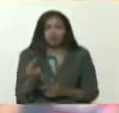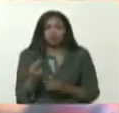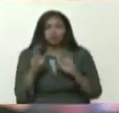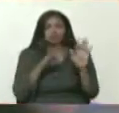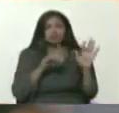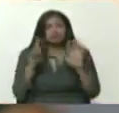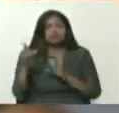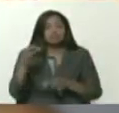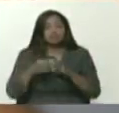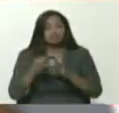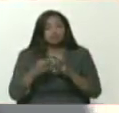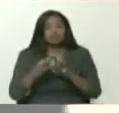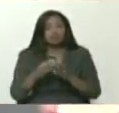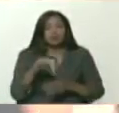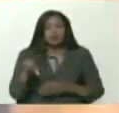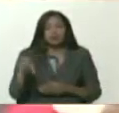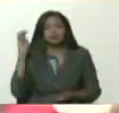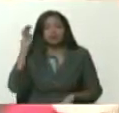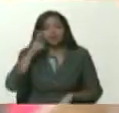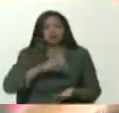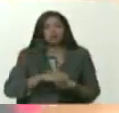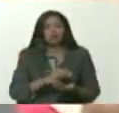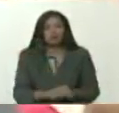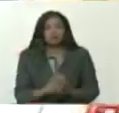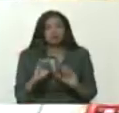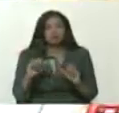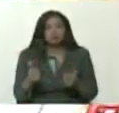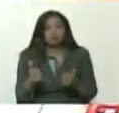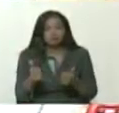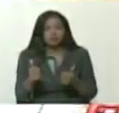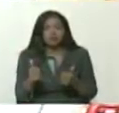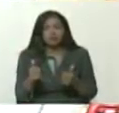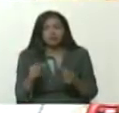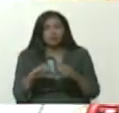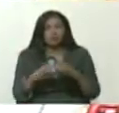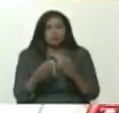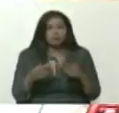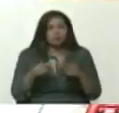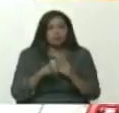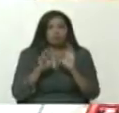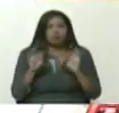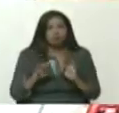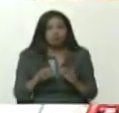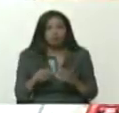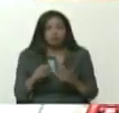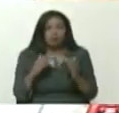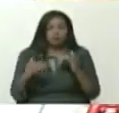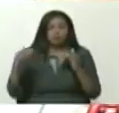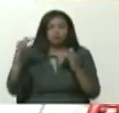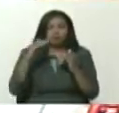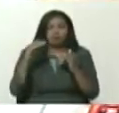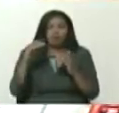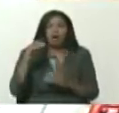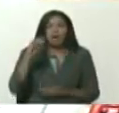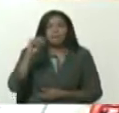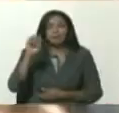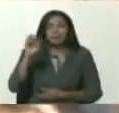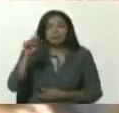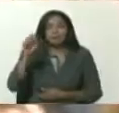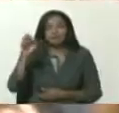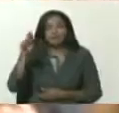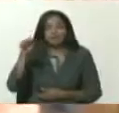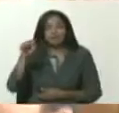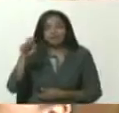16 de septiembre en el estado de Aragua se inician las clases del nivel maternal,